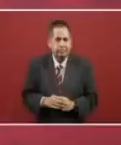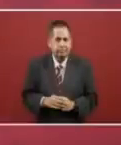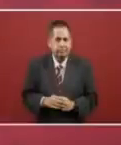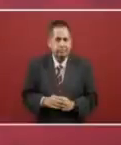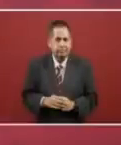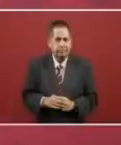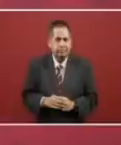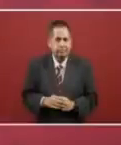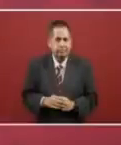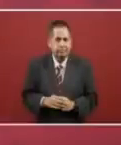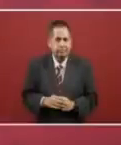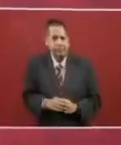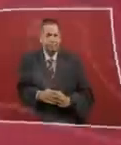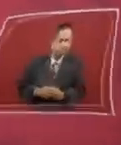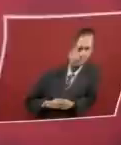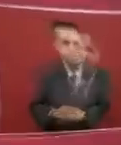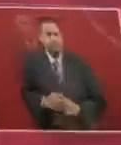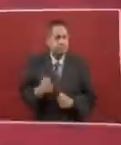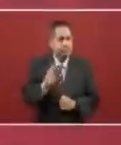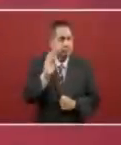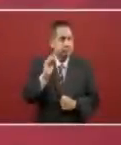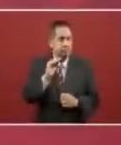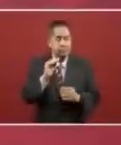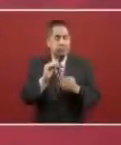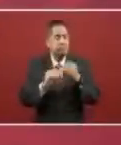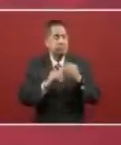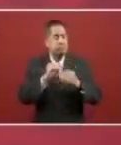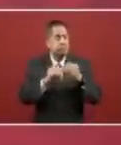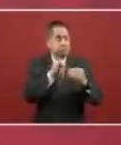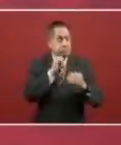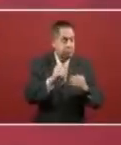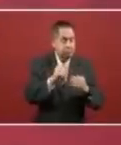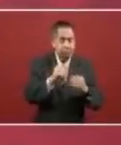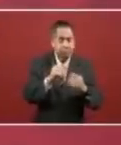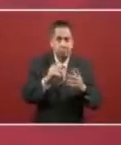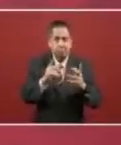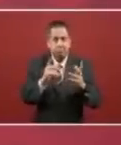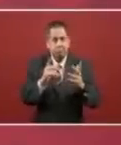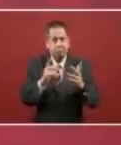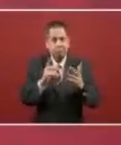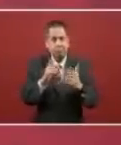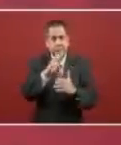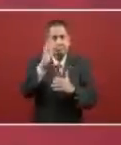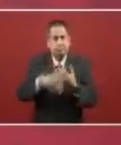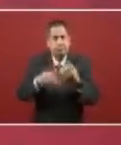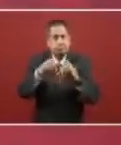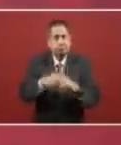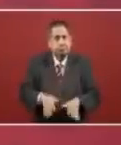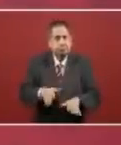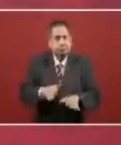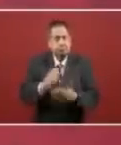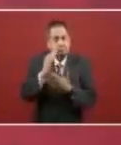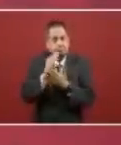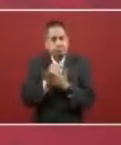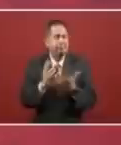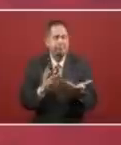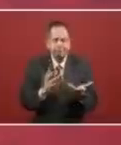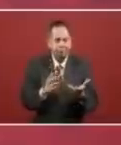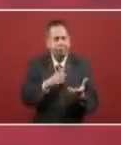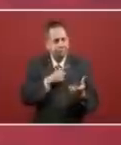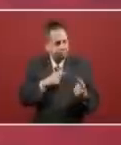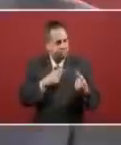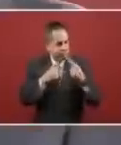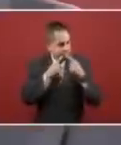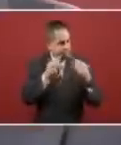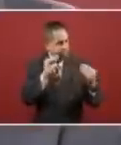el presidente andrés manuel lópez obrador el que cerrarle los ojos este pero tiene que